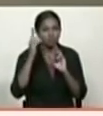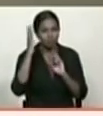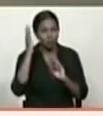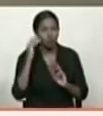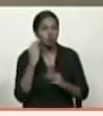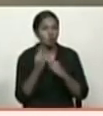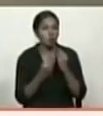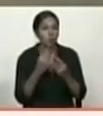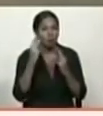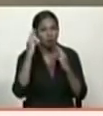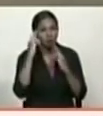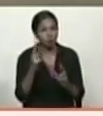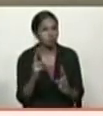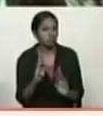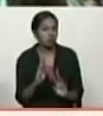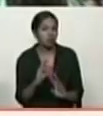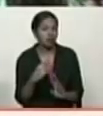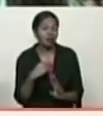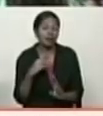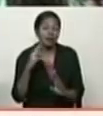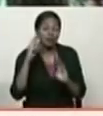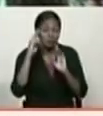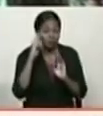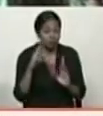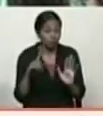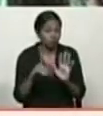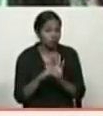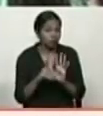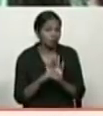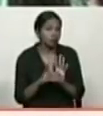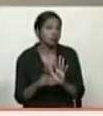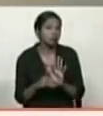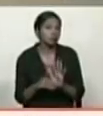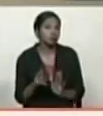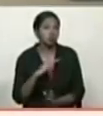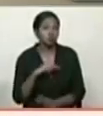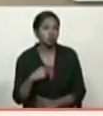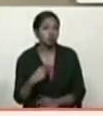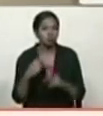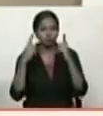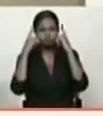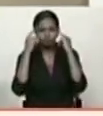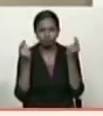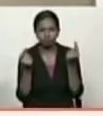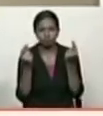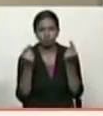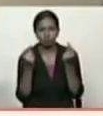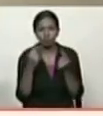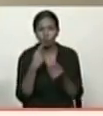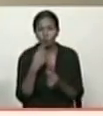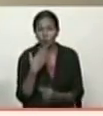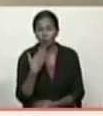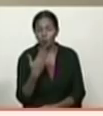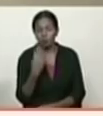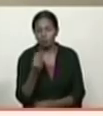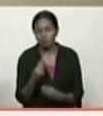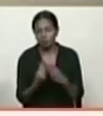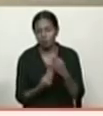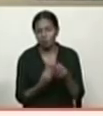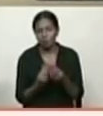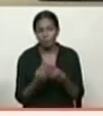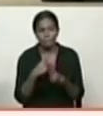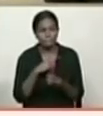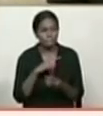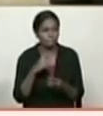por las vías no convencionales, respetando la ley internacional siempre. Somos expertos, no podría yo develarte la estrategia, pero siempre